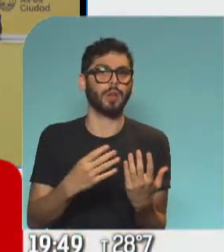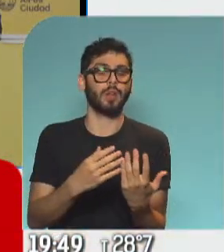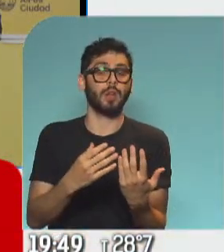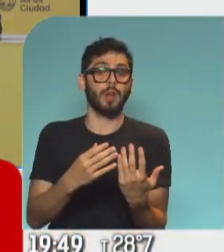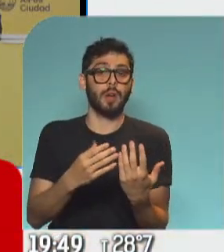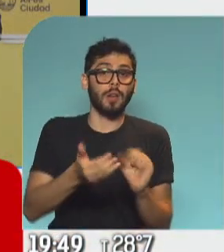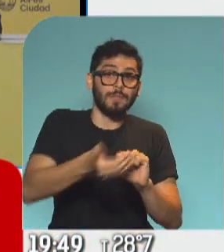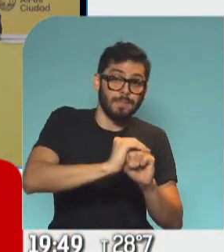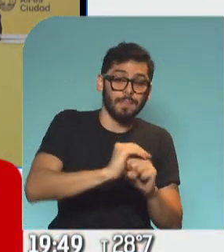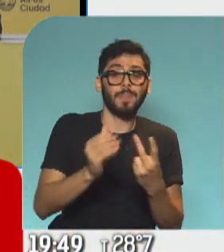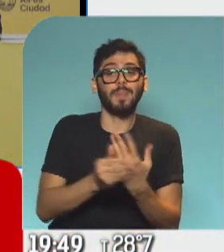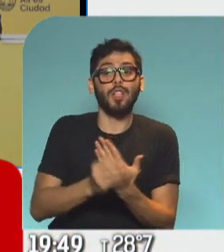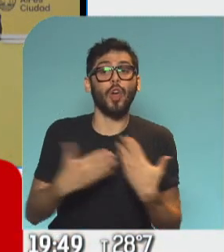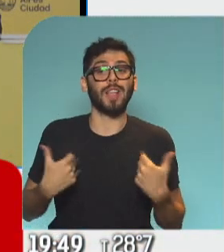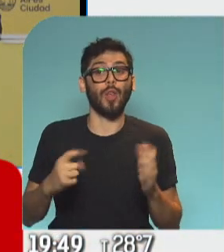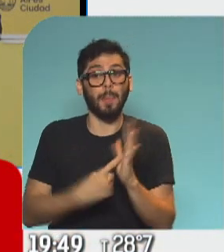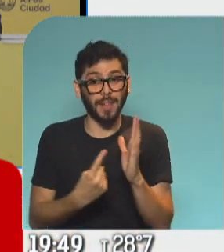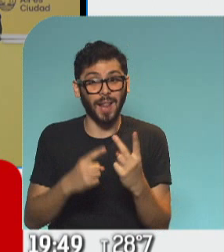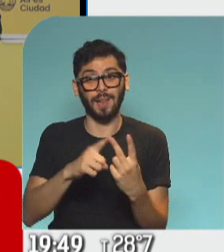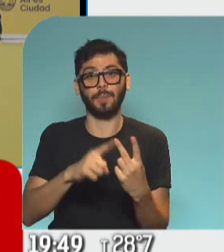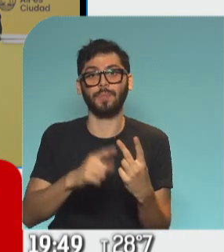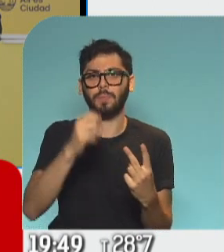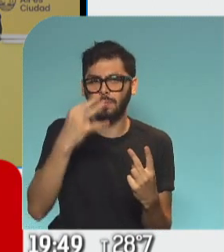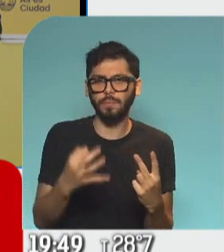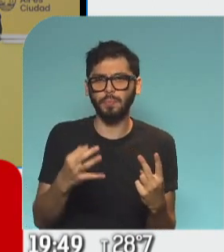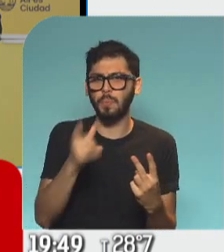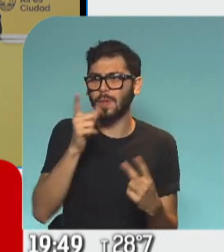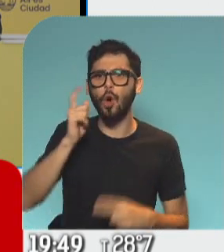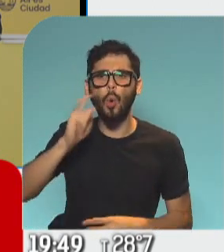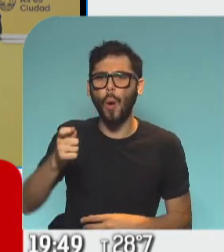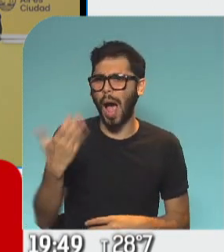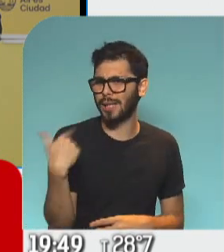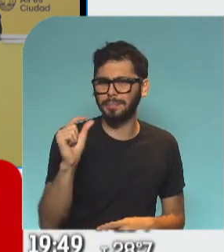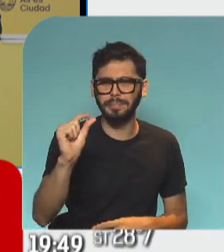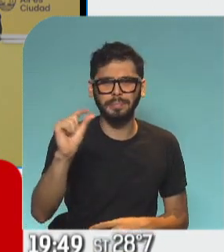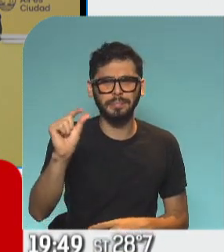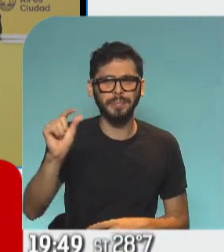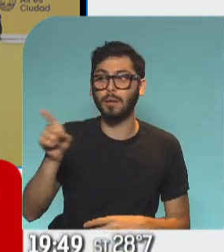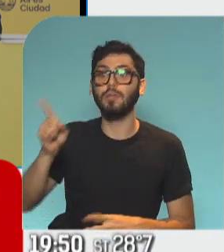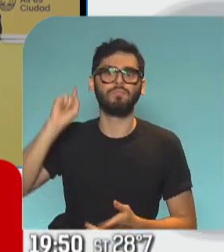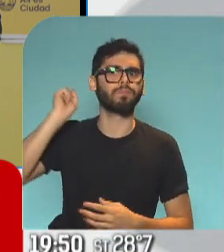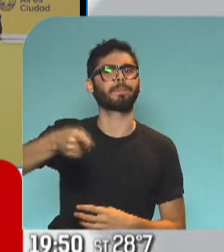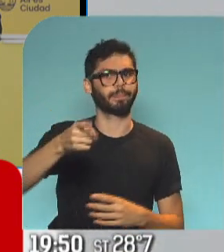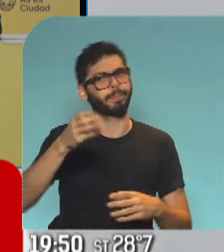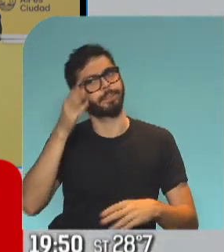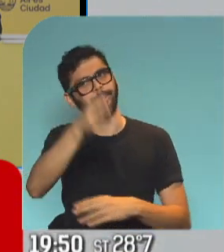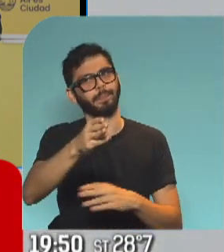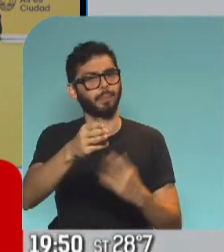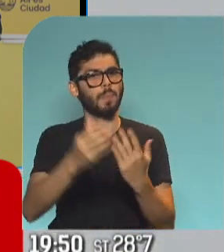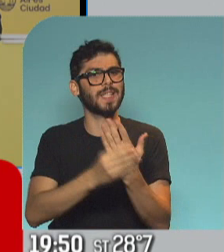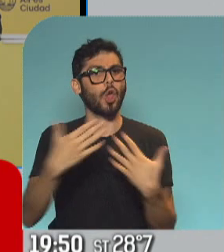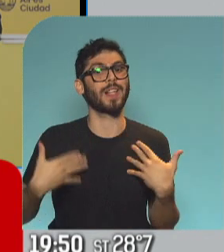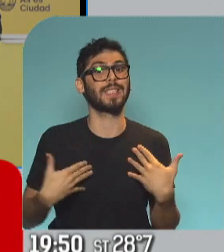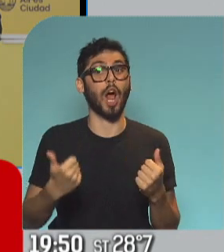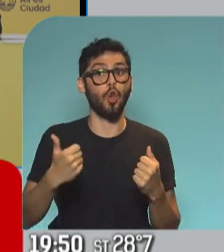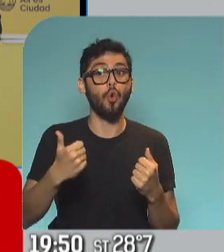Buenos Aires, y el juez, tengo entendido también que hace unos pocos minutos ordenó el allanamiento al Ministerio de